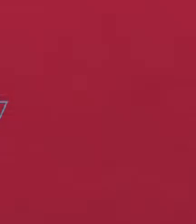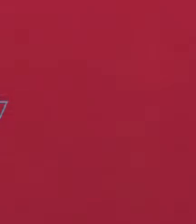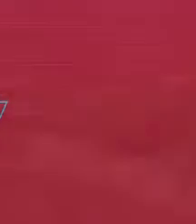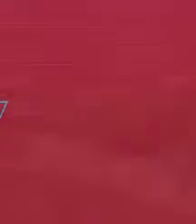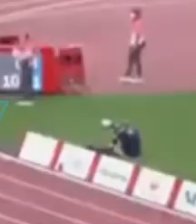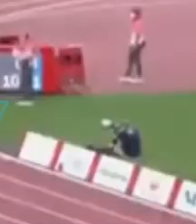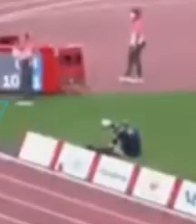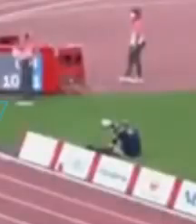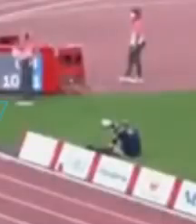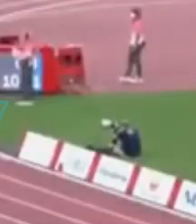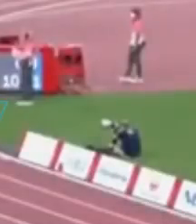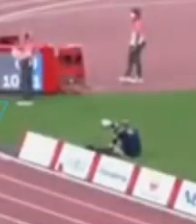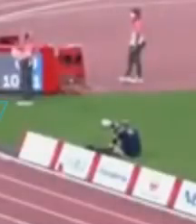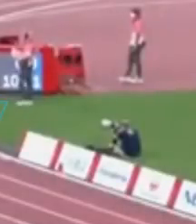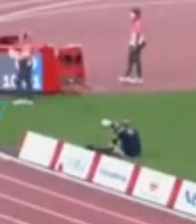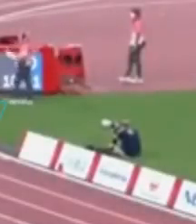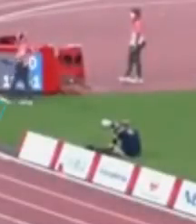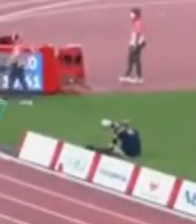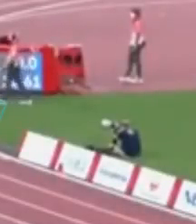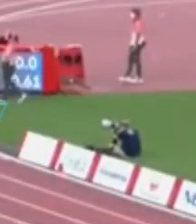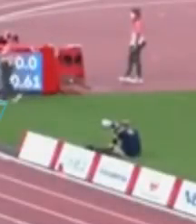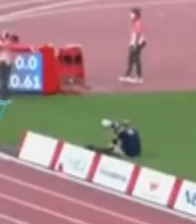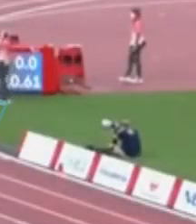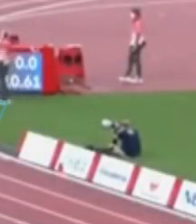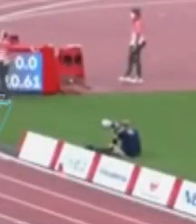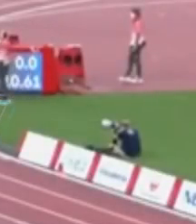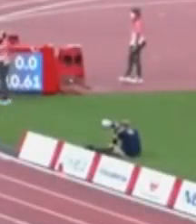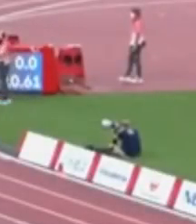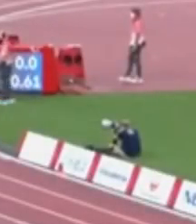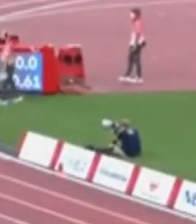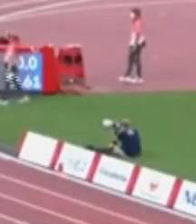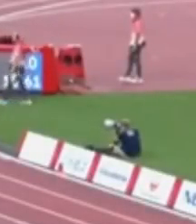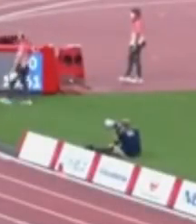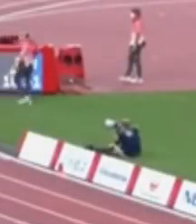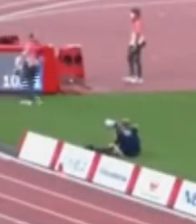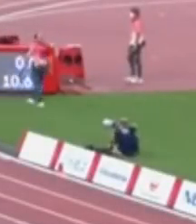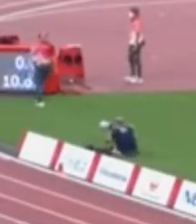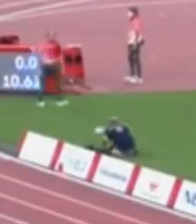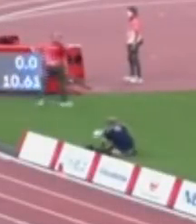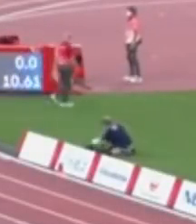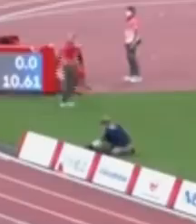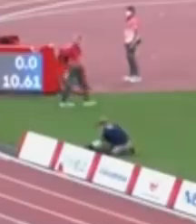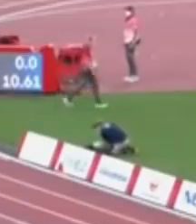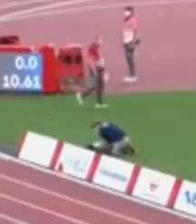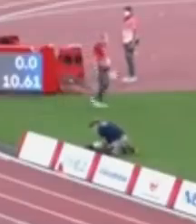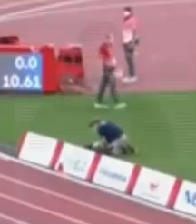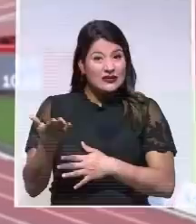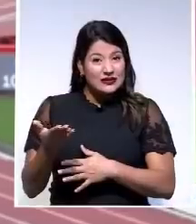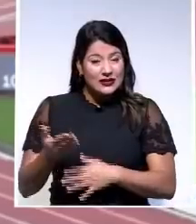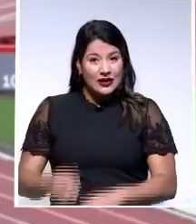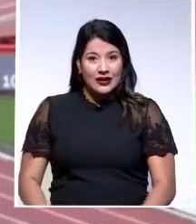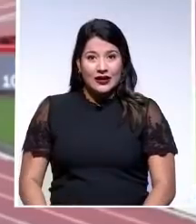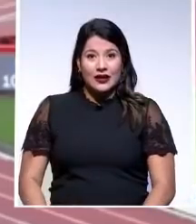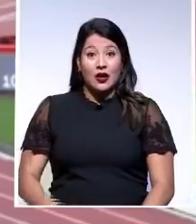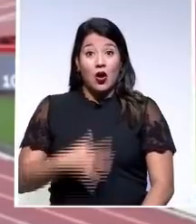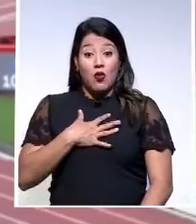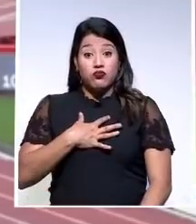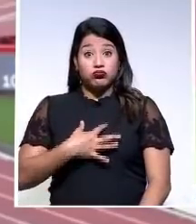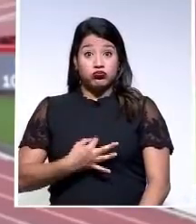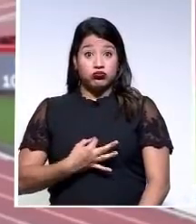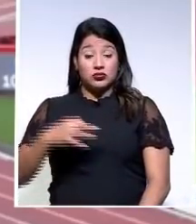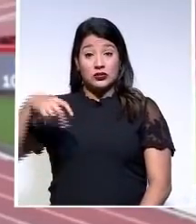aparecen ahora en la pantalla. Sin dudas, la noticia del día es la medalla de